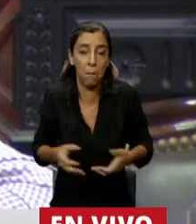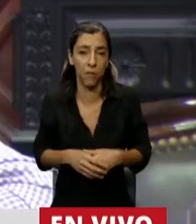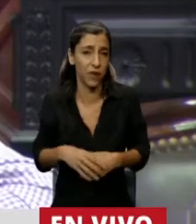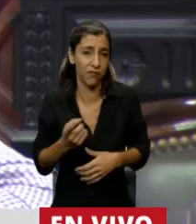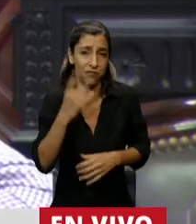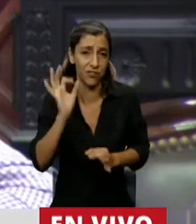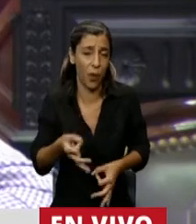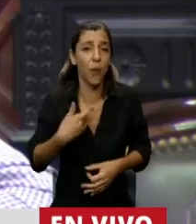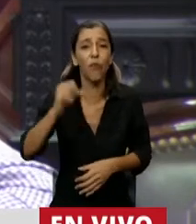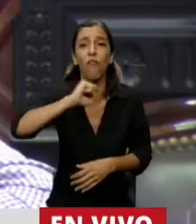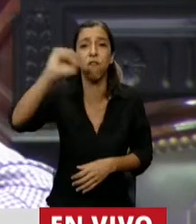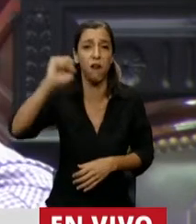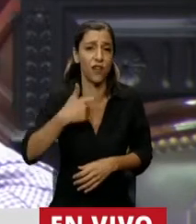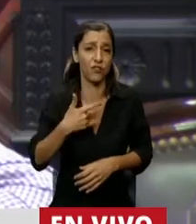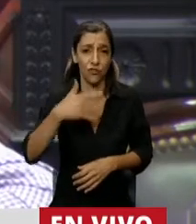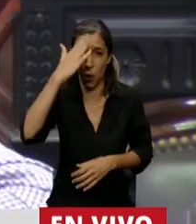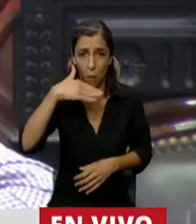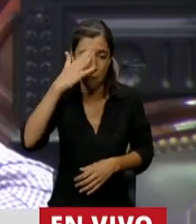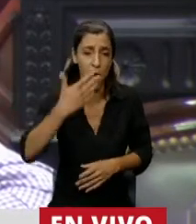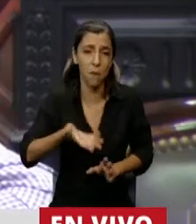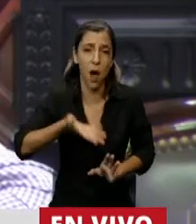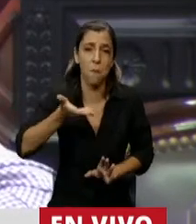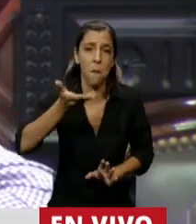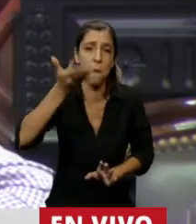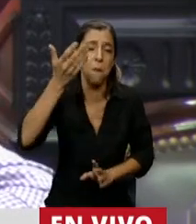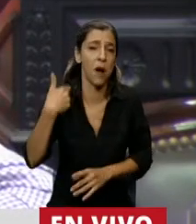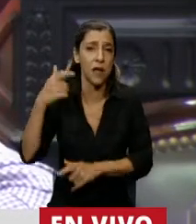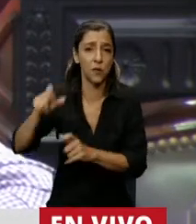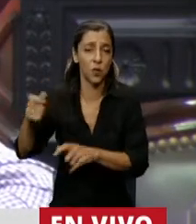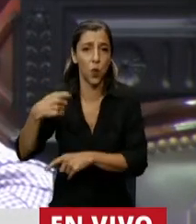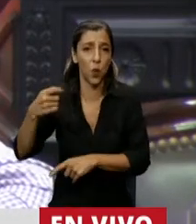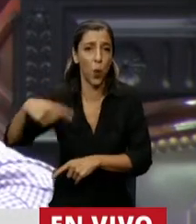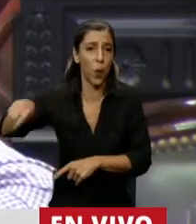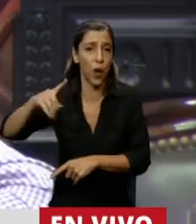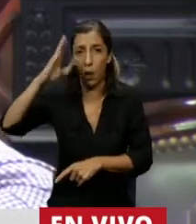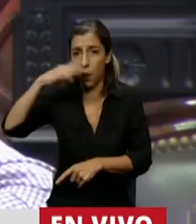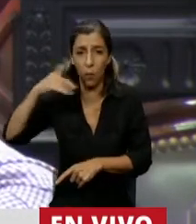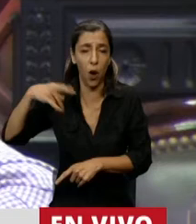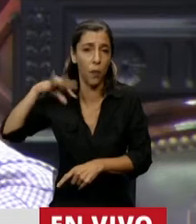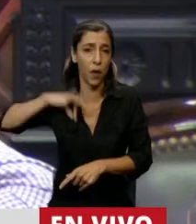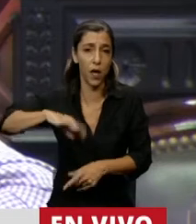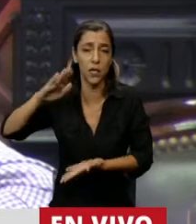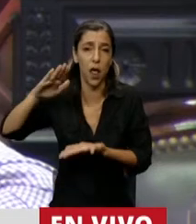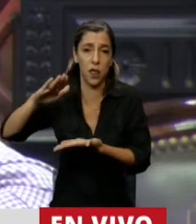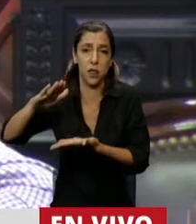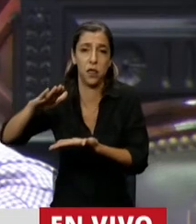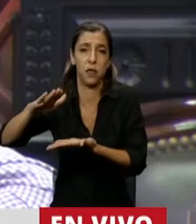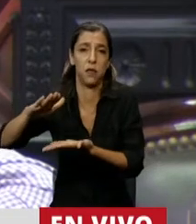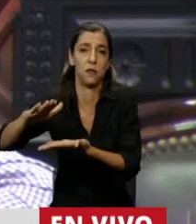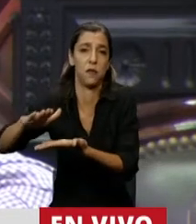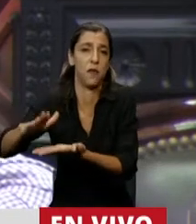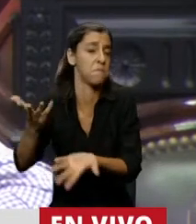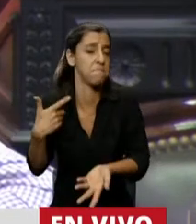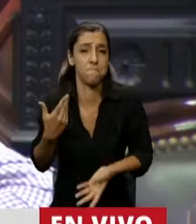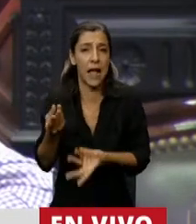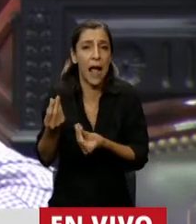los meses crece, los abuelos todos los meses siguen sin poder tener una jubilación que les dé